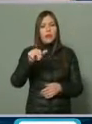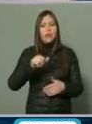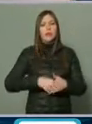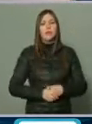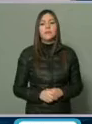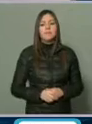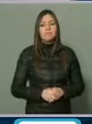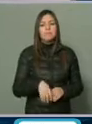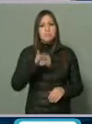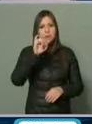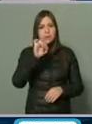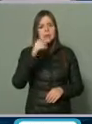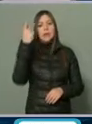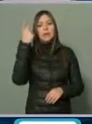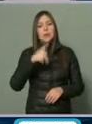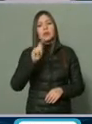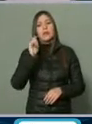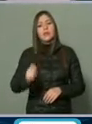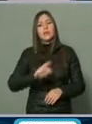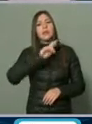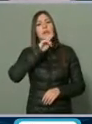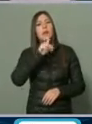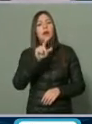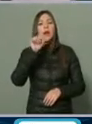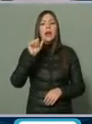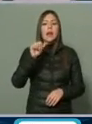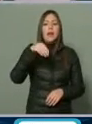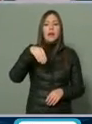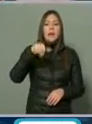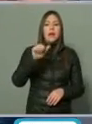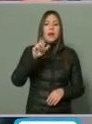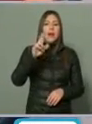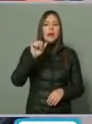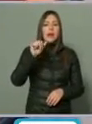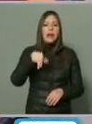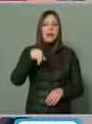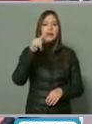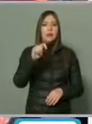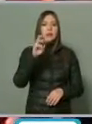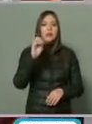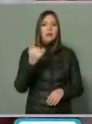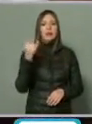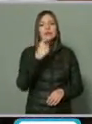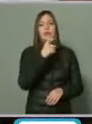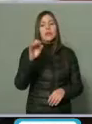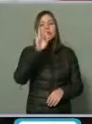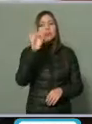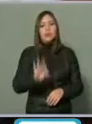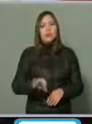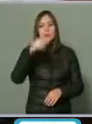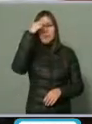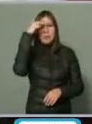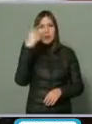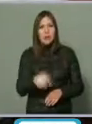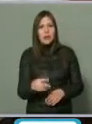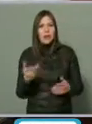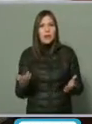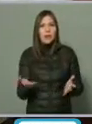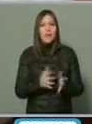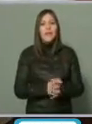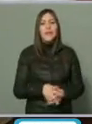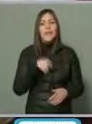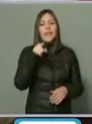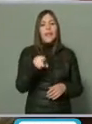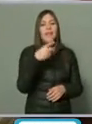lo cambio por amaranto. ¿Qué te parece? Ah, ¿No? del El bol. amaranto, Necesito. te lo cambio Y por el 100% amaranto. mexicano. A eso voy, Eso. exactamente.